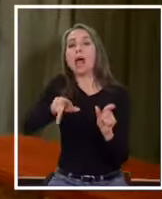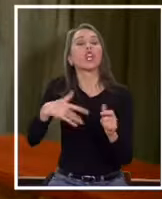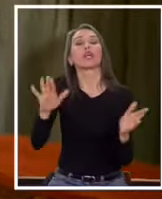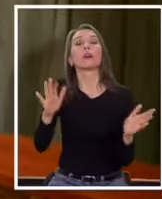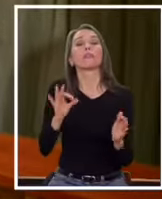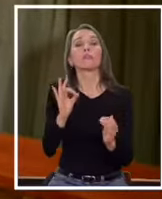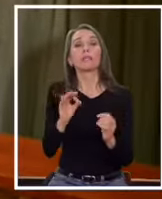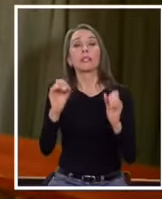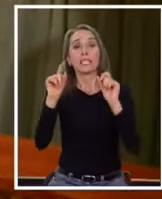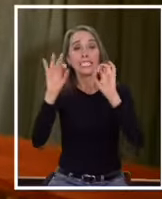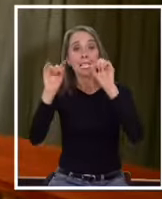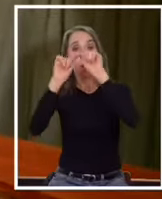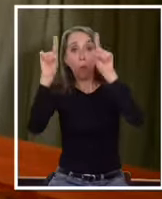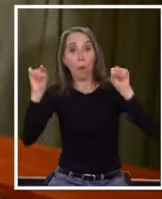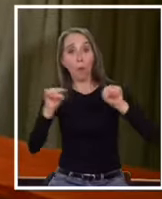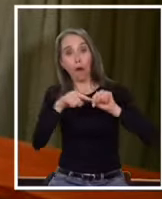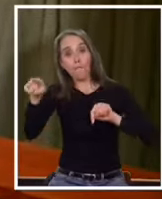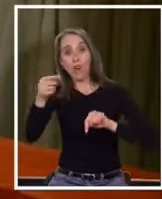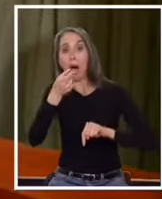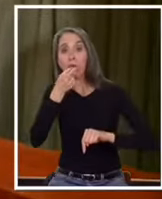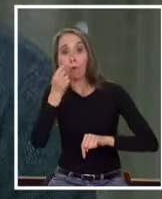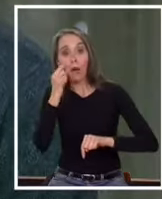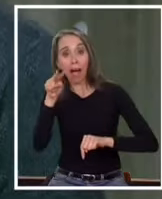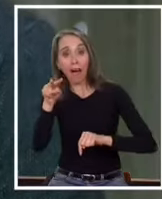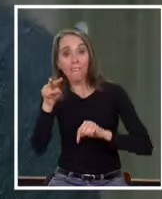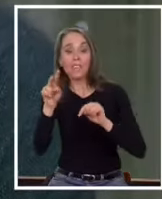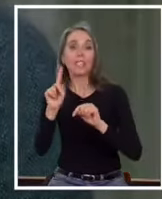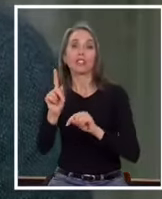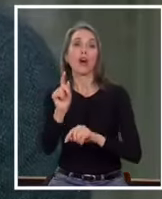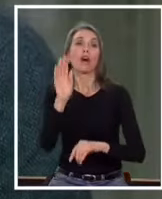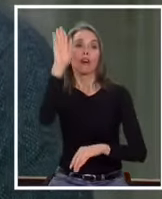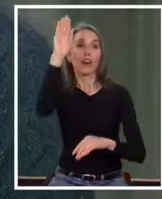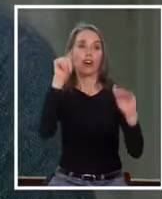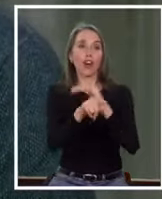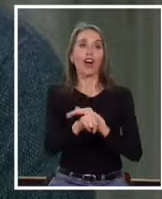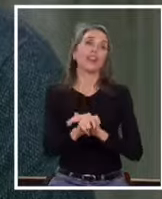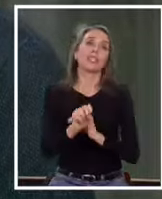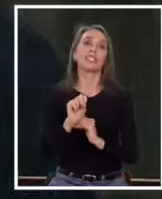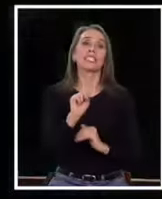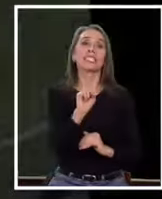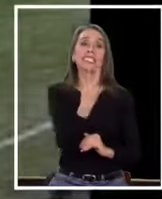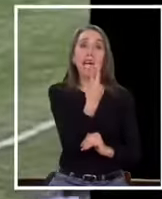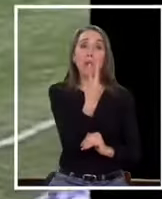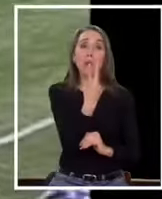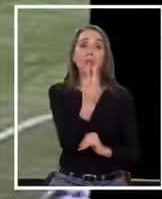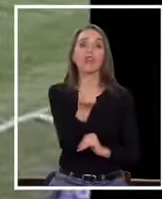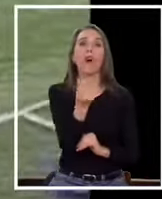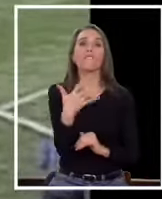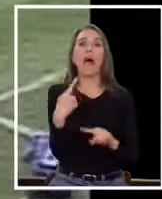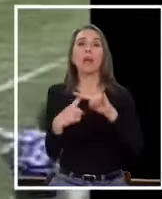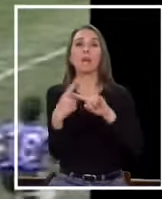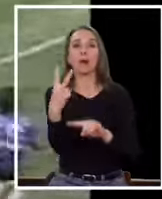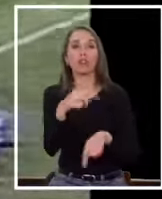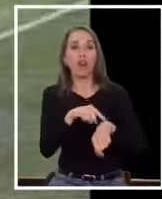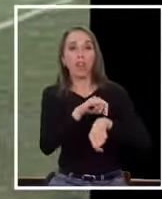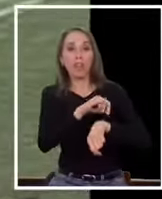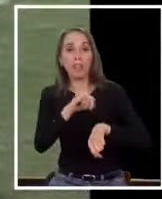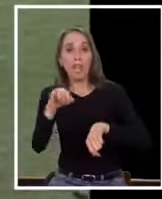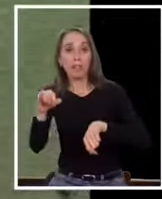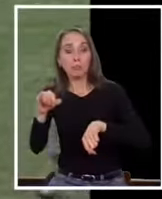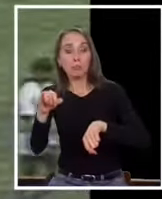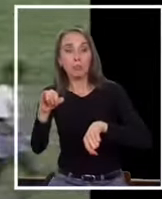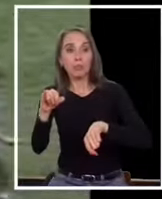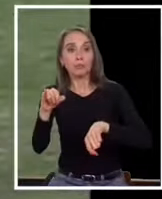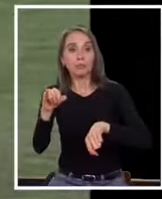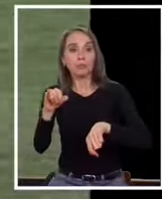Con VAR, hoy ese gol no se hubiera cobrado. El segundo vale por dos, como digo siempre. Solo minutos más tarde vendría lo que en